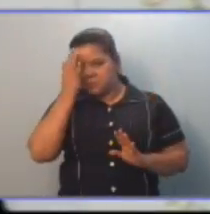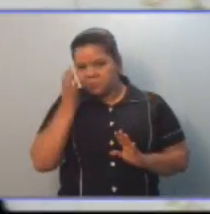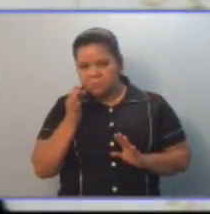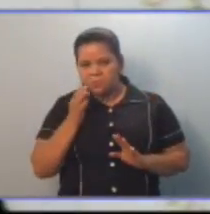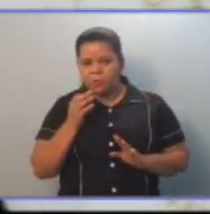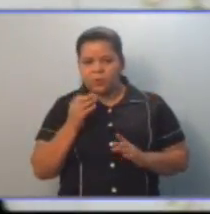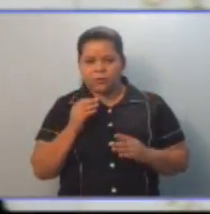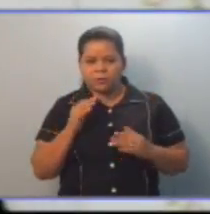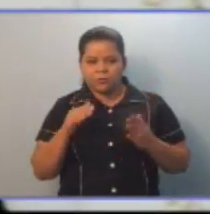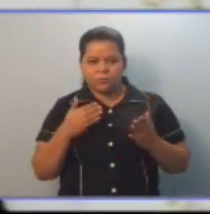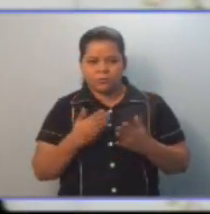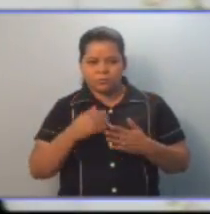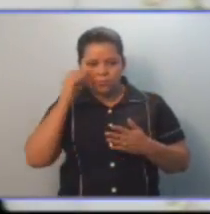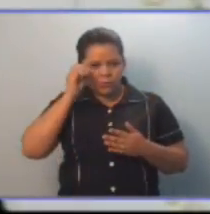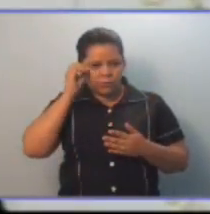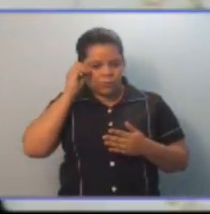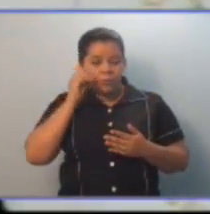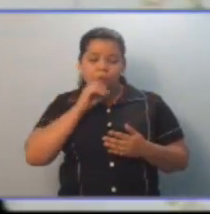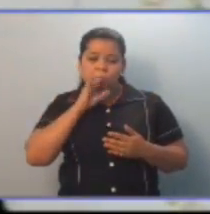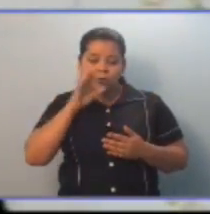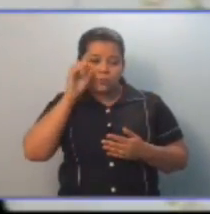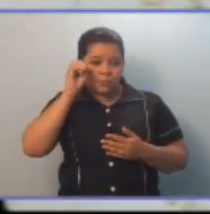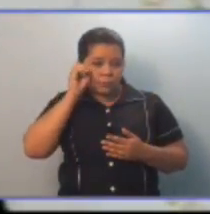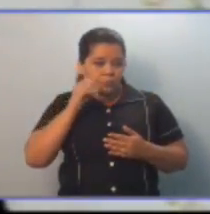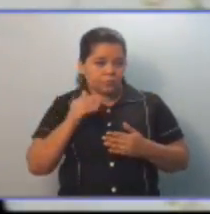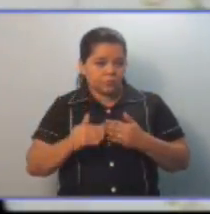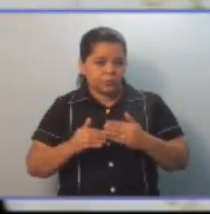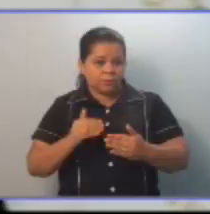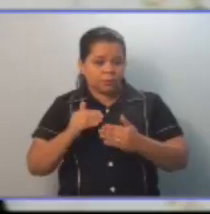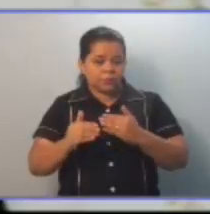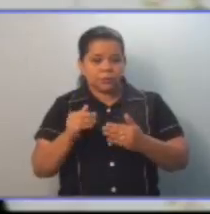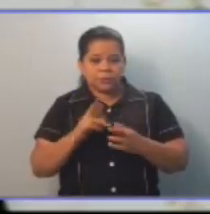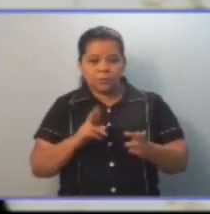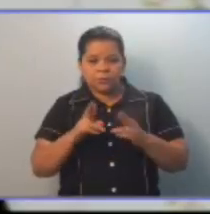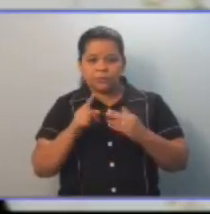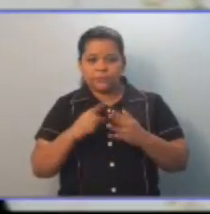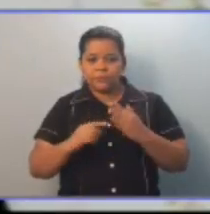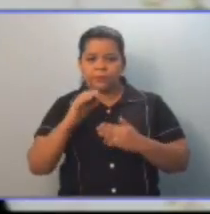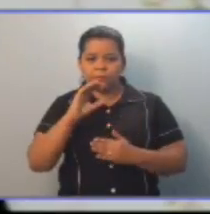opinión anterior en cuanto a que, ¿verdad?, si bien hay un proceso de reforma constitucional